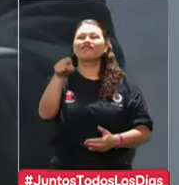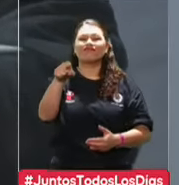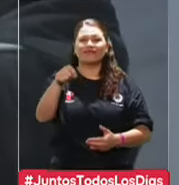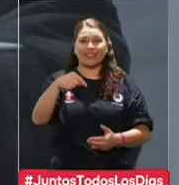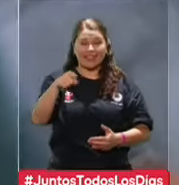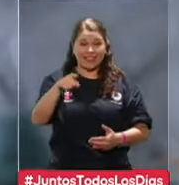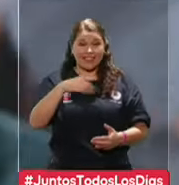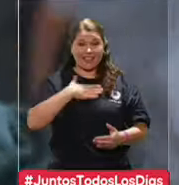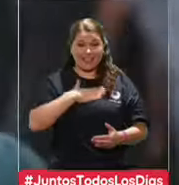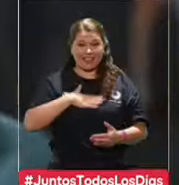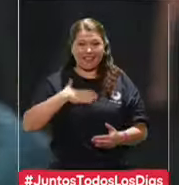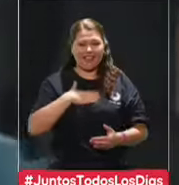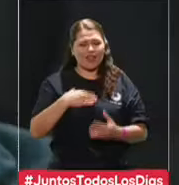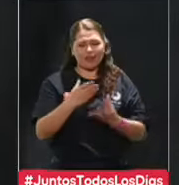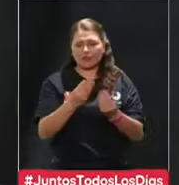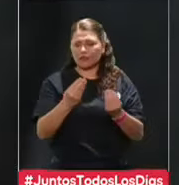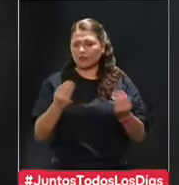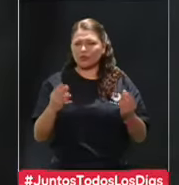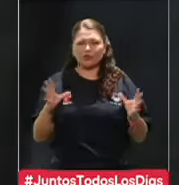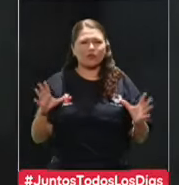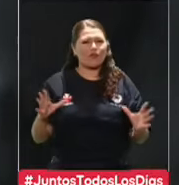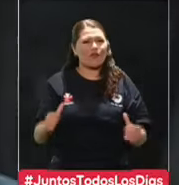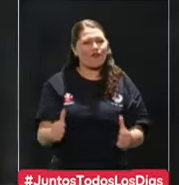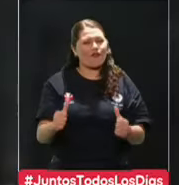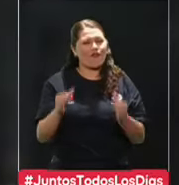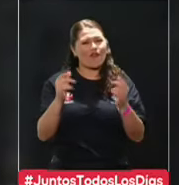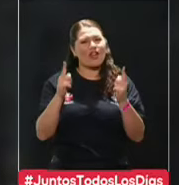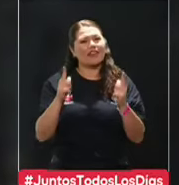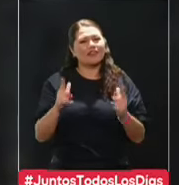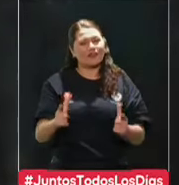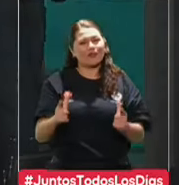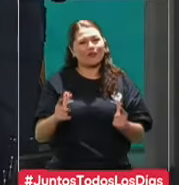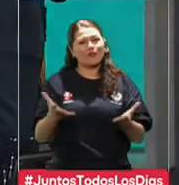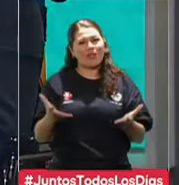Te quiero mucho y buena suerte.